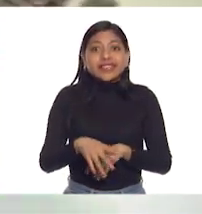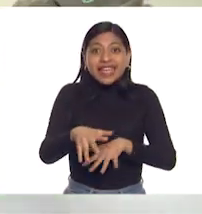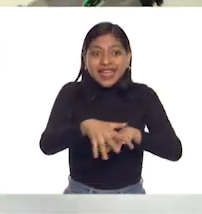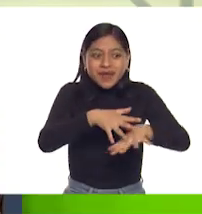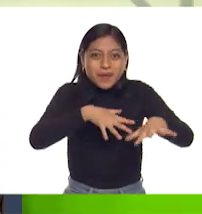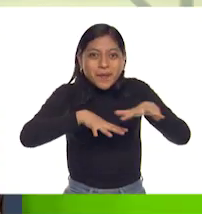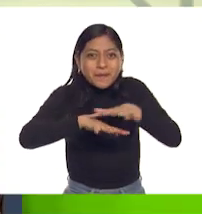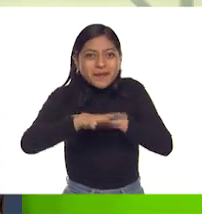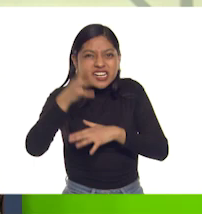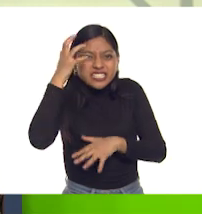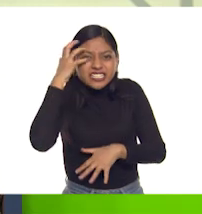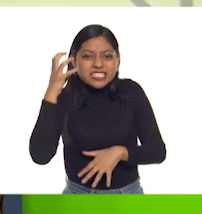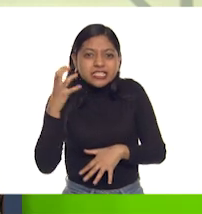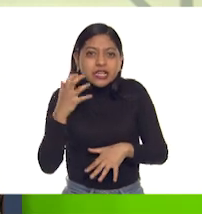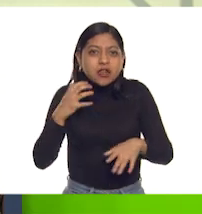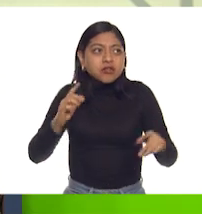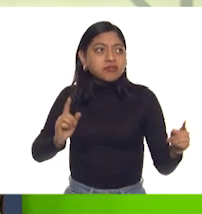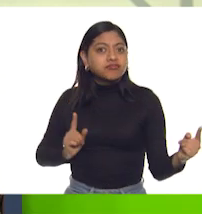león.